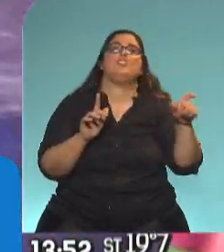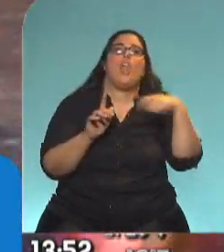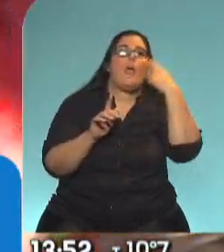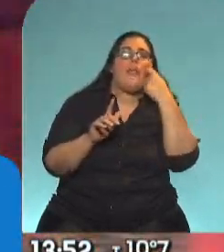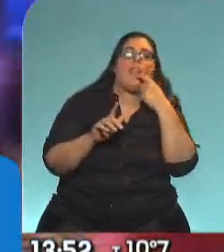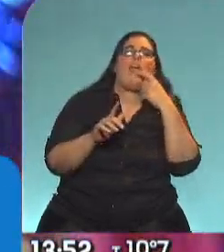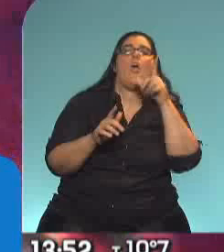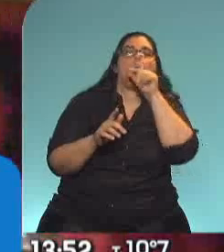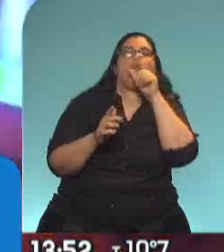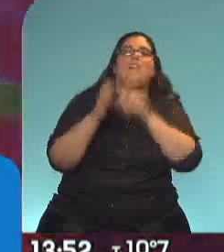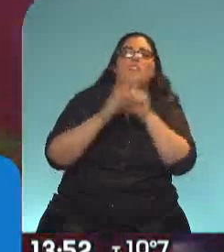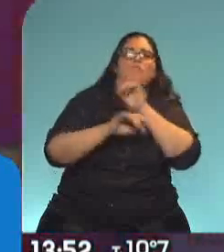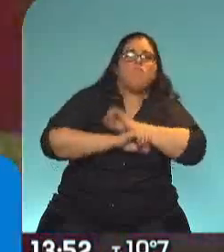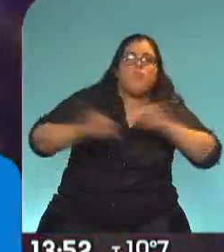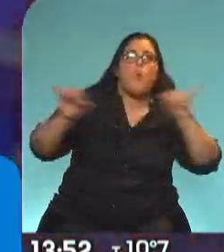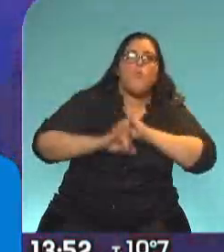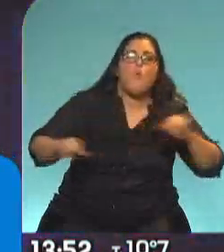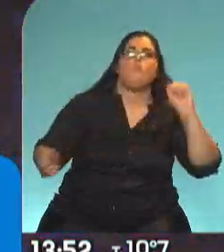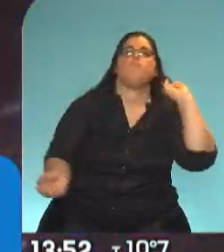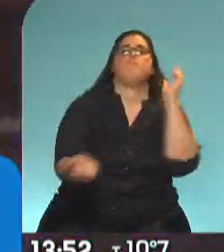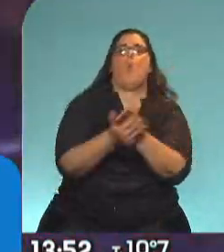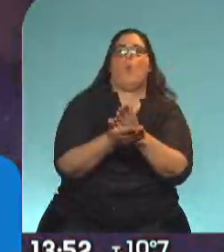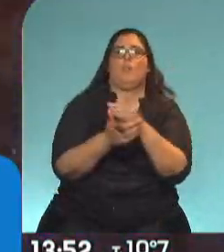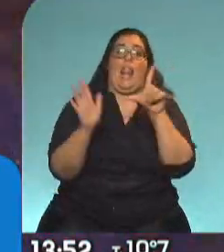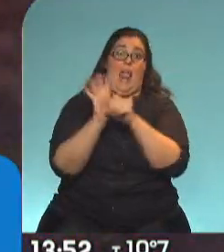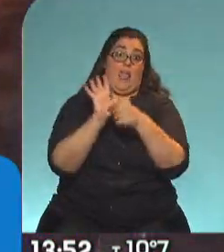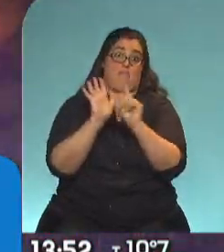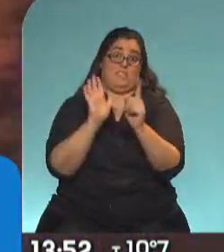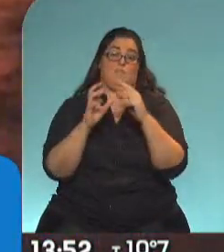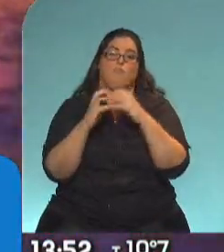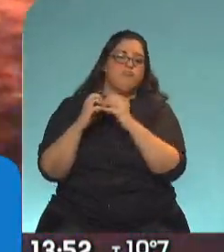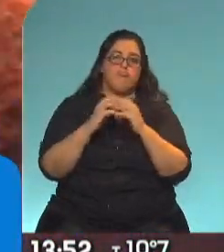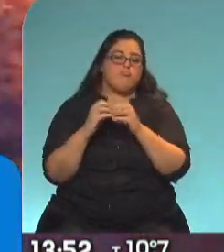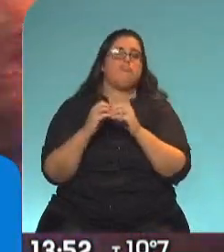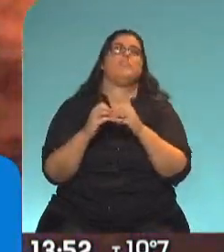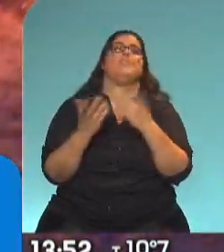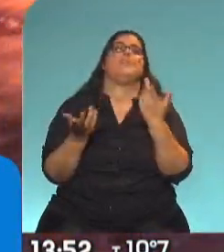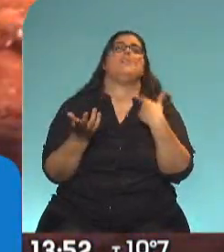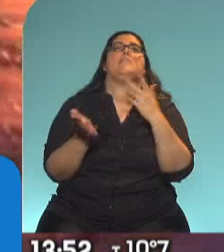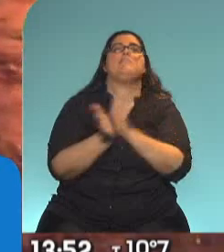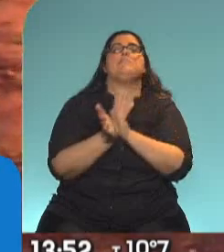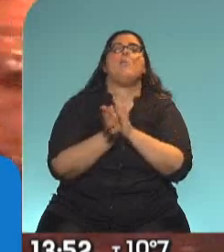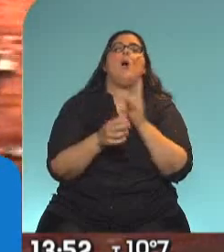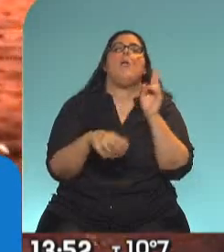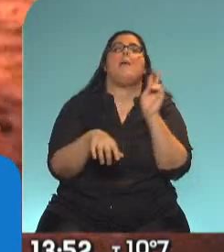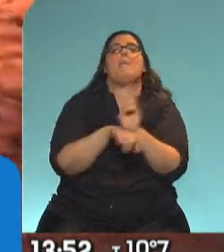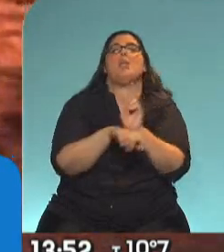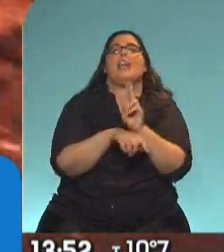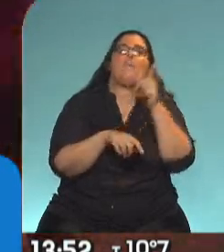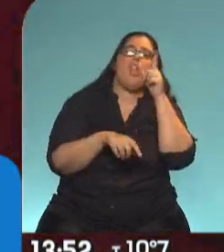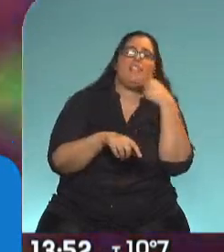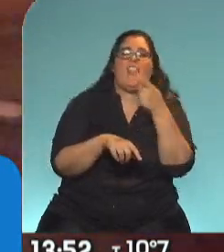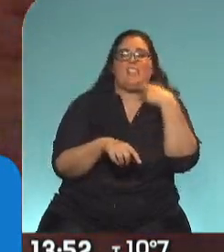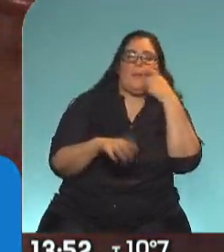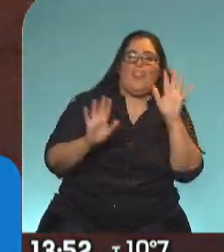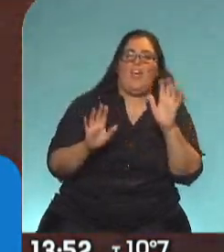redes sociales y por distintos medios audiovisuales imágenes de policías, con el argumento de que es una forma de proteger a los policías. Esto es lo que estamos